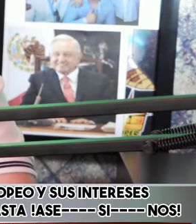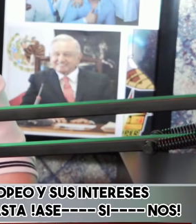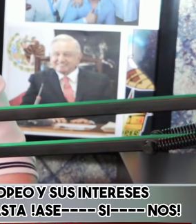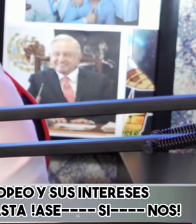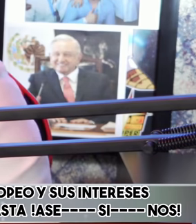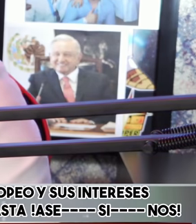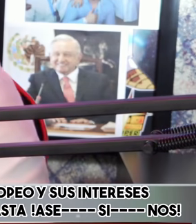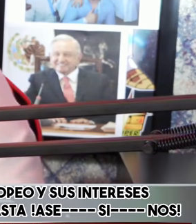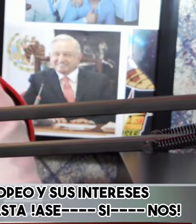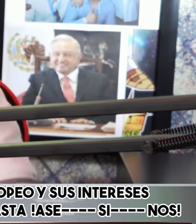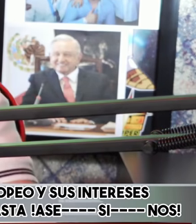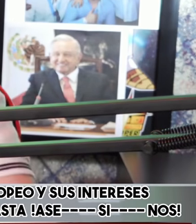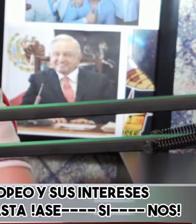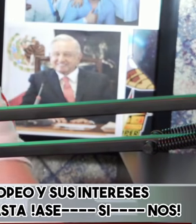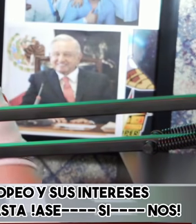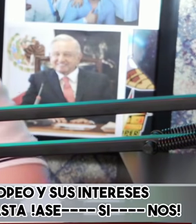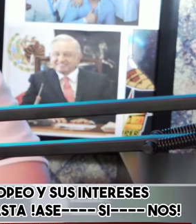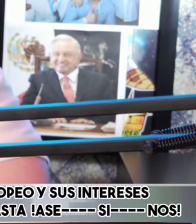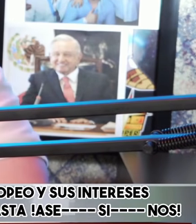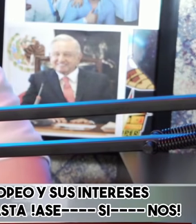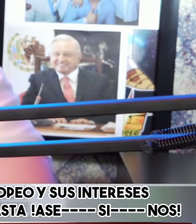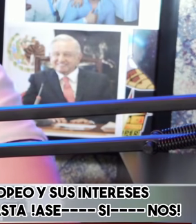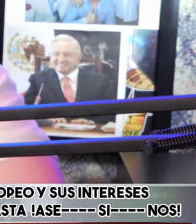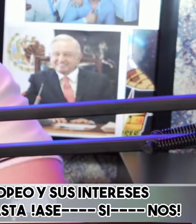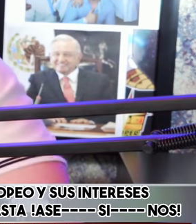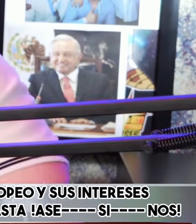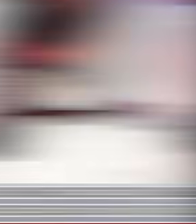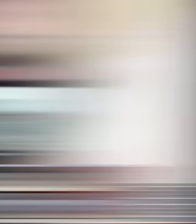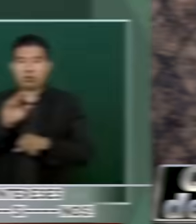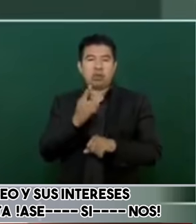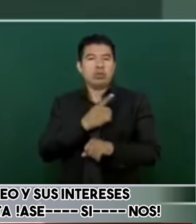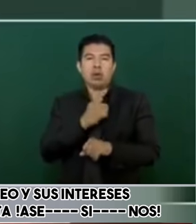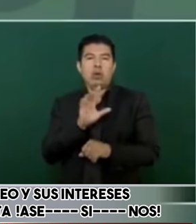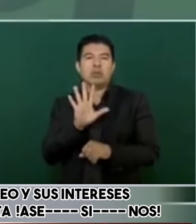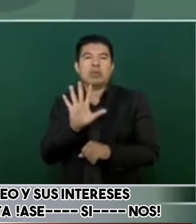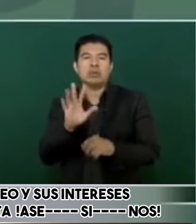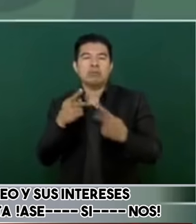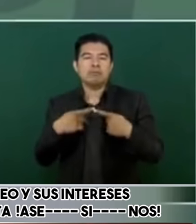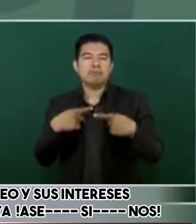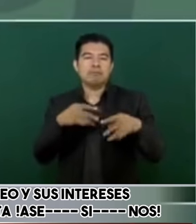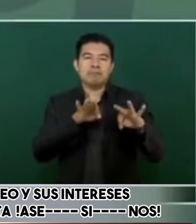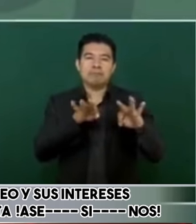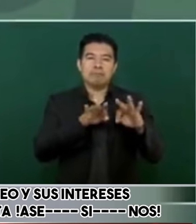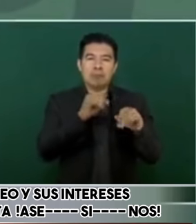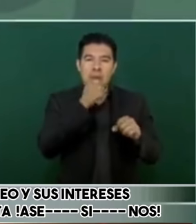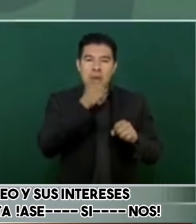la carta. Son palabras importantes, así que escúchenlas. Y además,